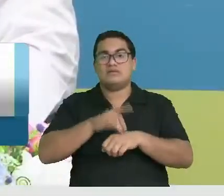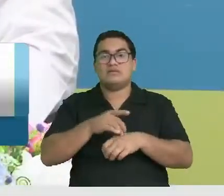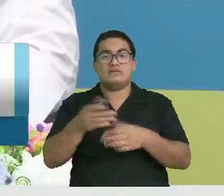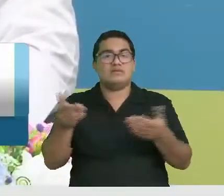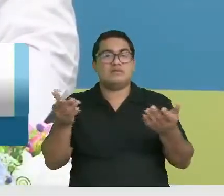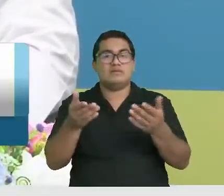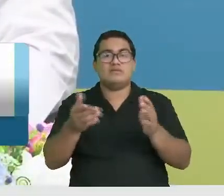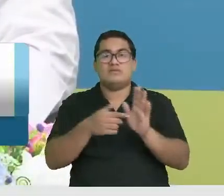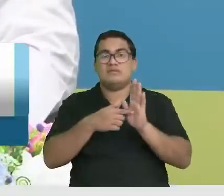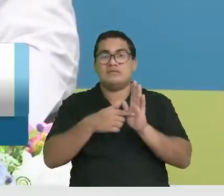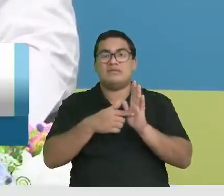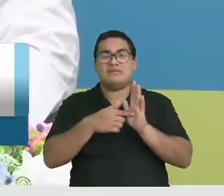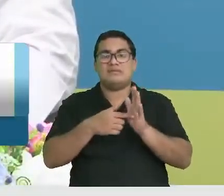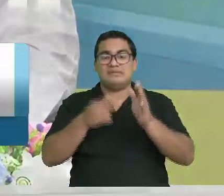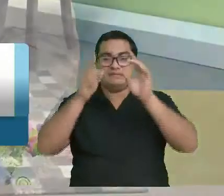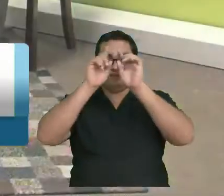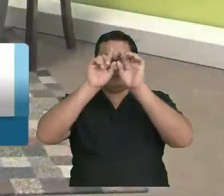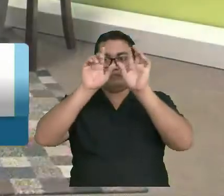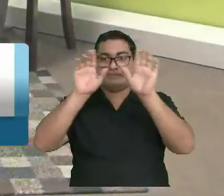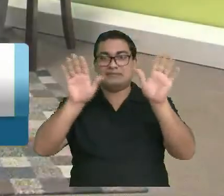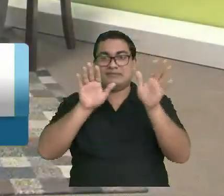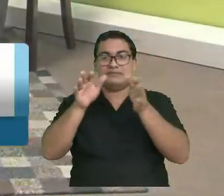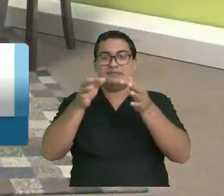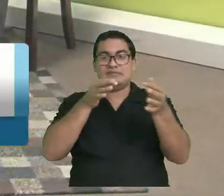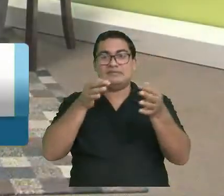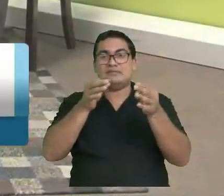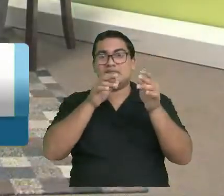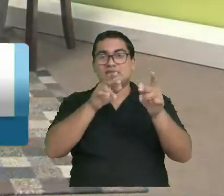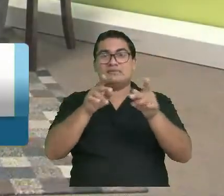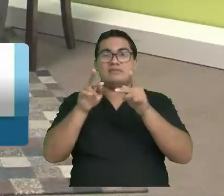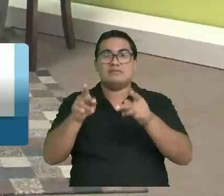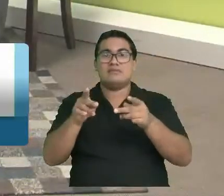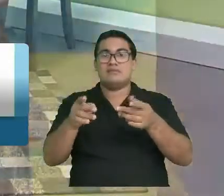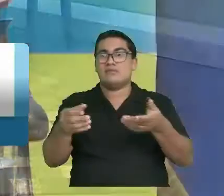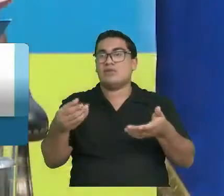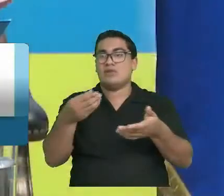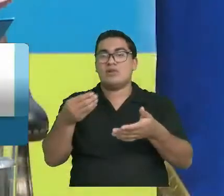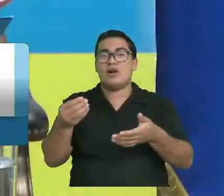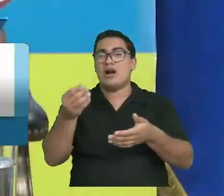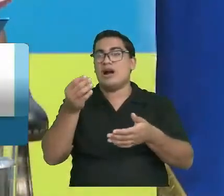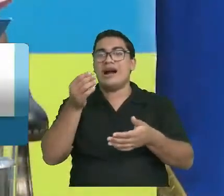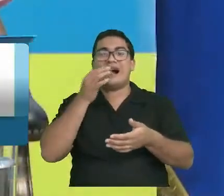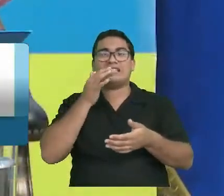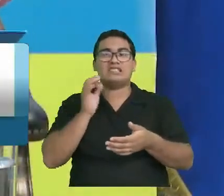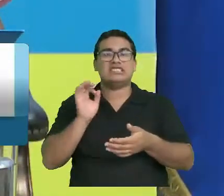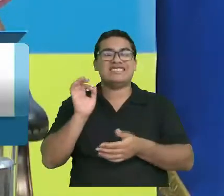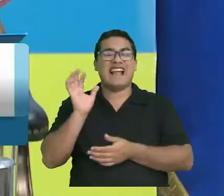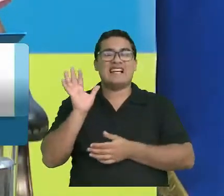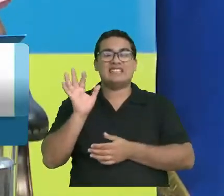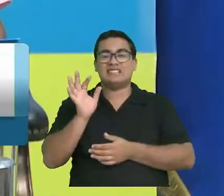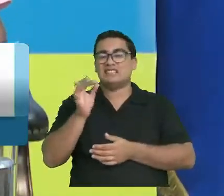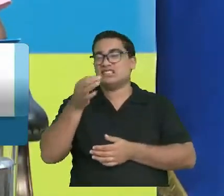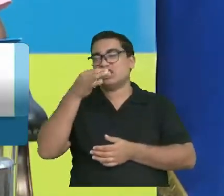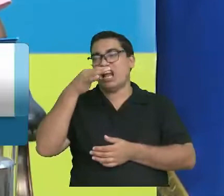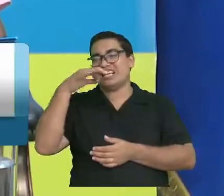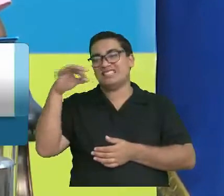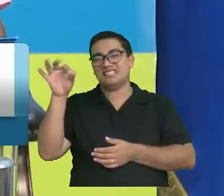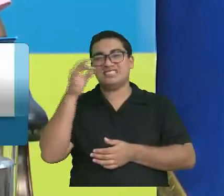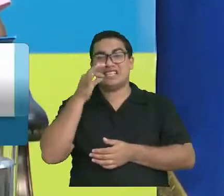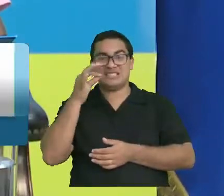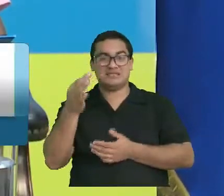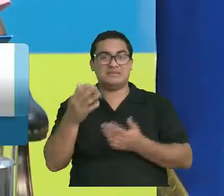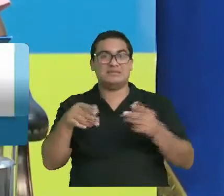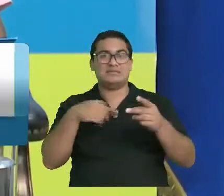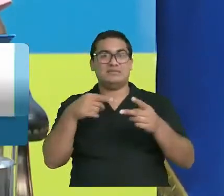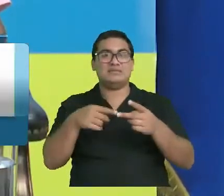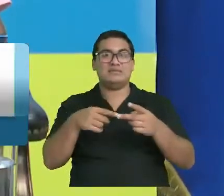no sé, para aclaración, hay personas que accionan a comer mucho chicle y están moviendo mucho su mandíbula, o personas que no tienen